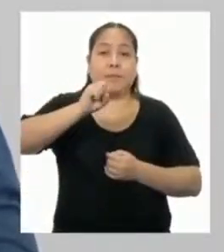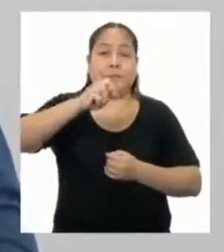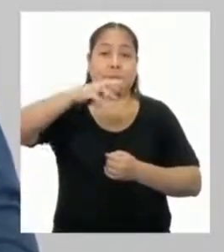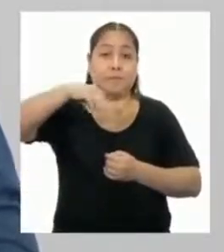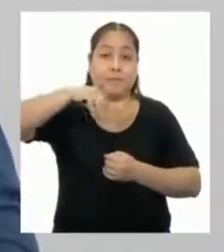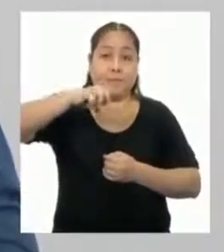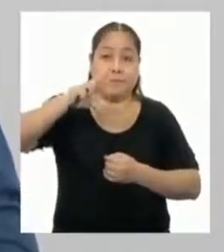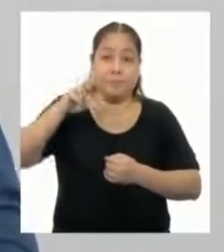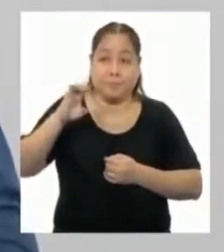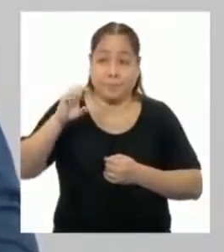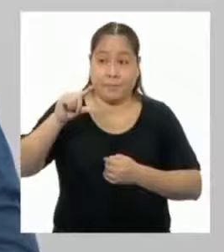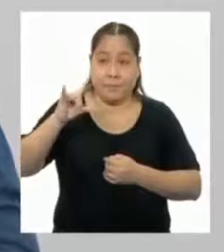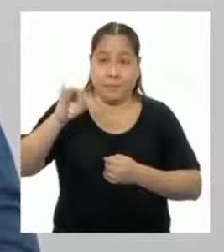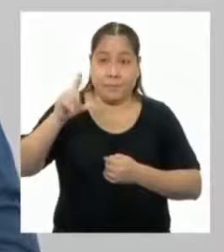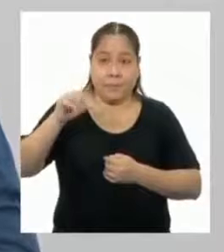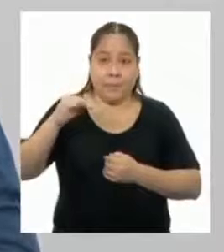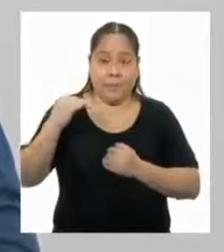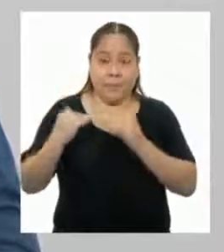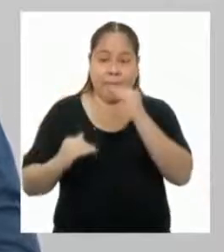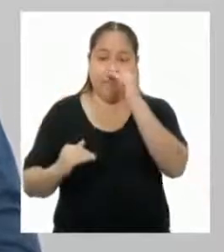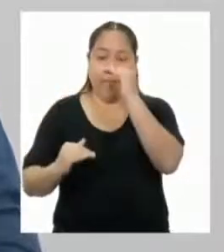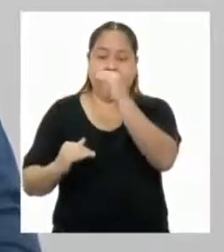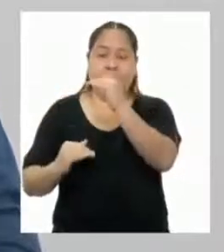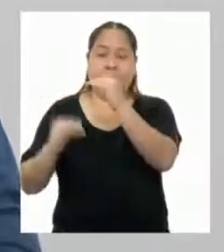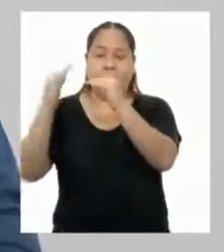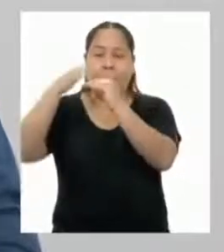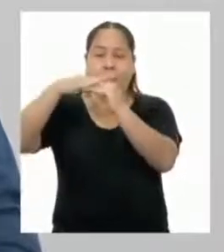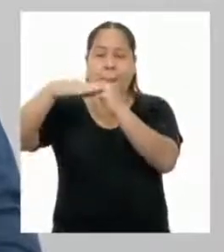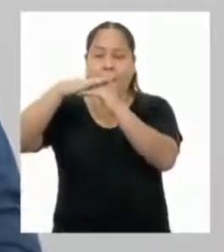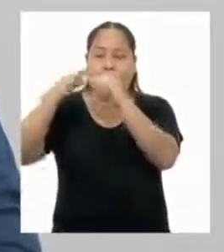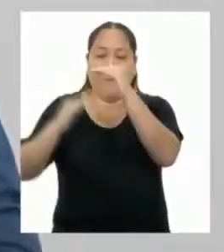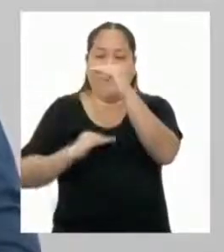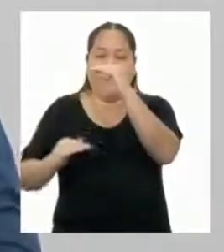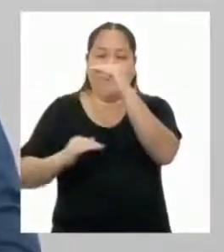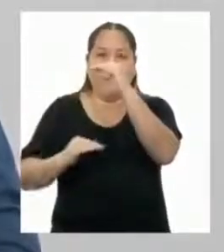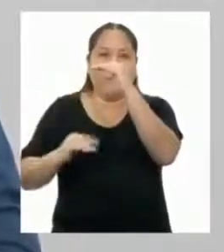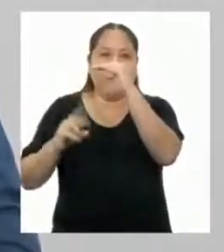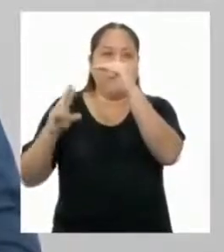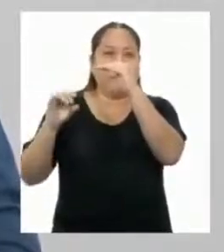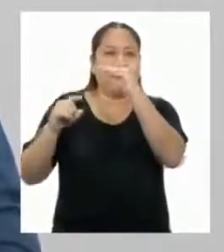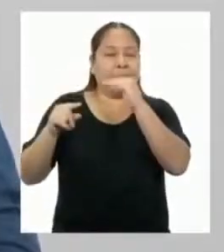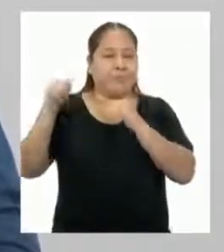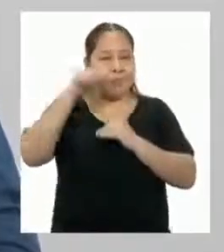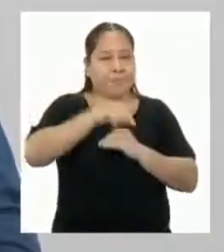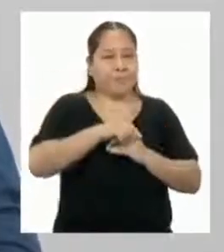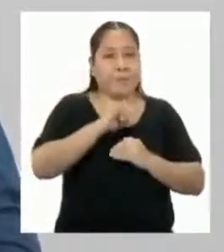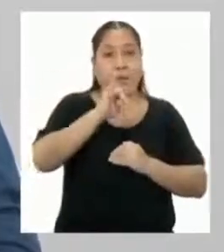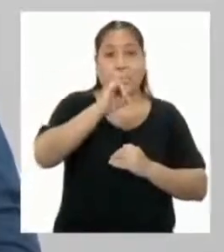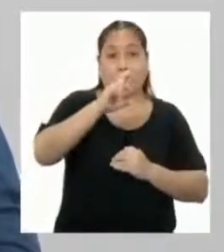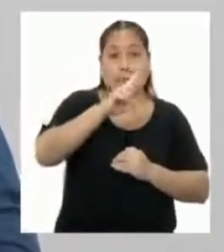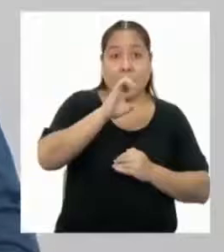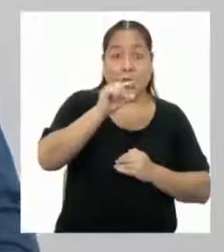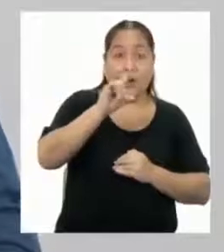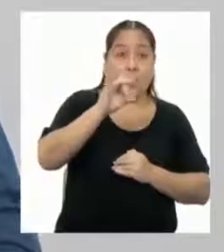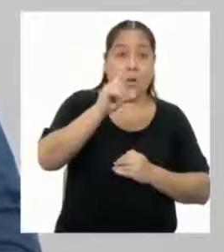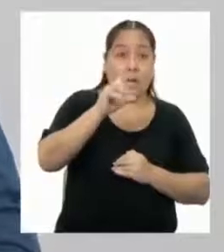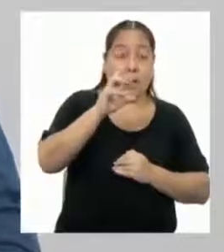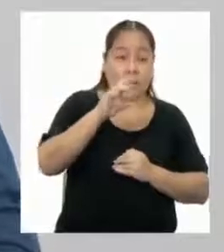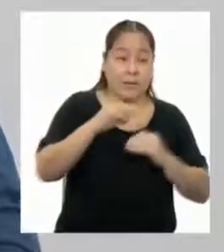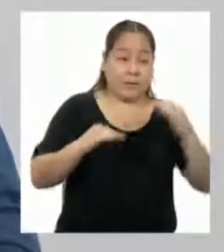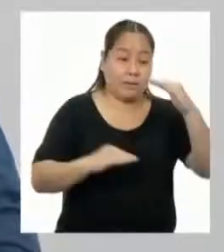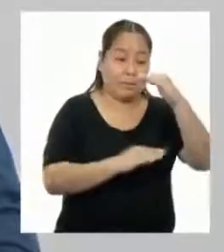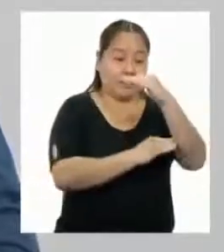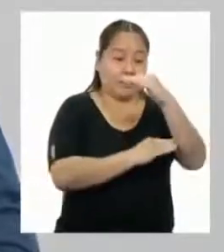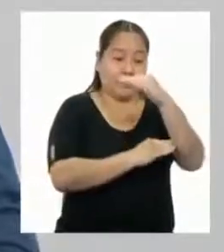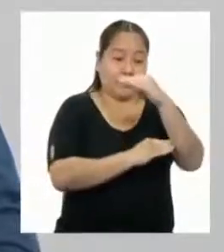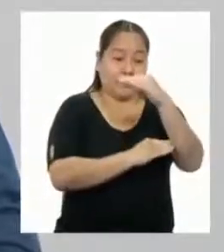regulares tienen como base polígonos regulares. Y los prismas irregulares tienen